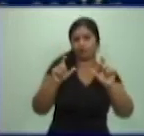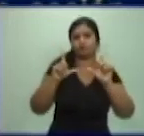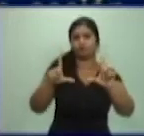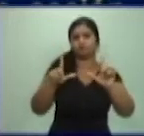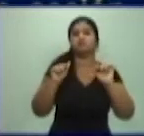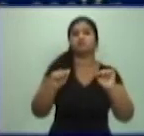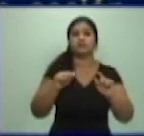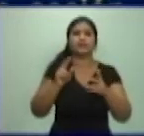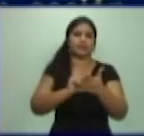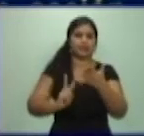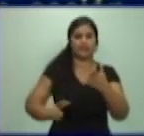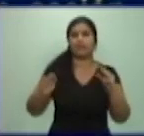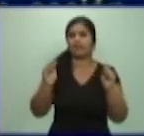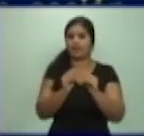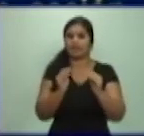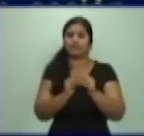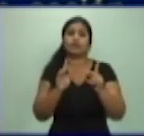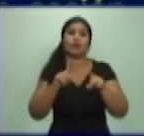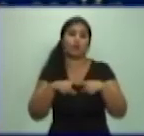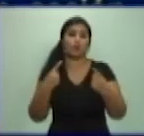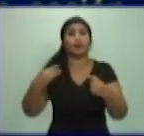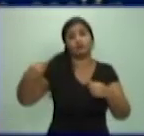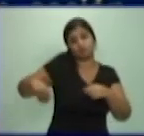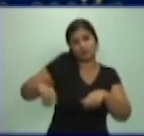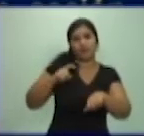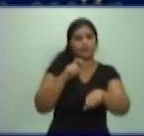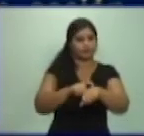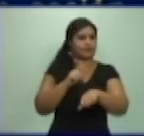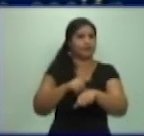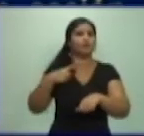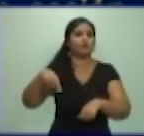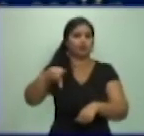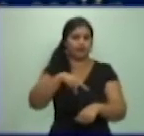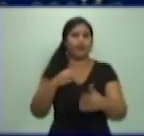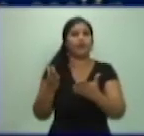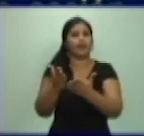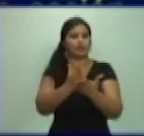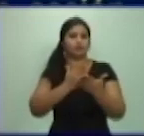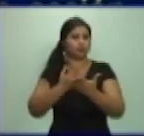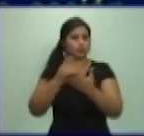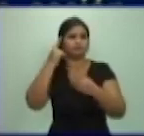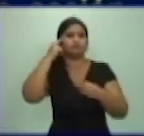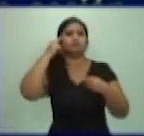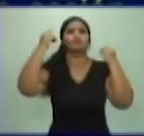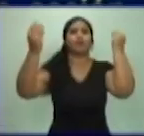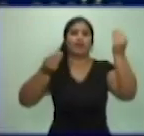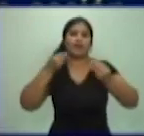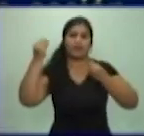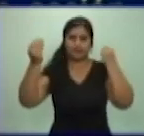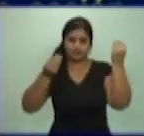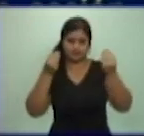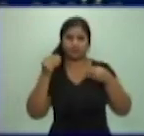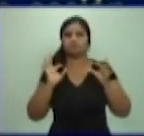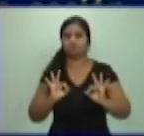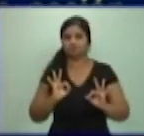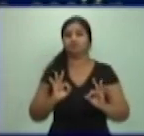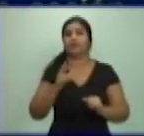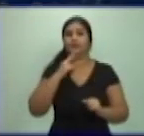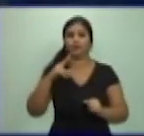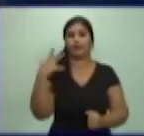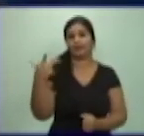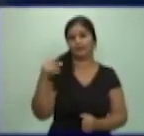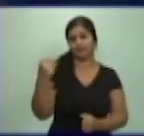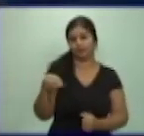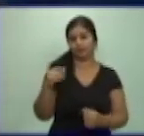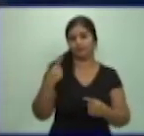realmente sería provechoso que usted los analizara, los tuviera como modelos de redacción. Y